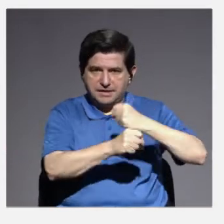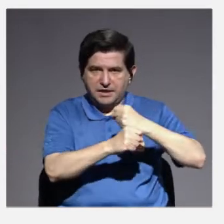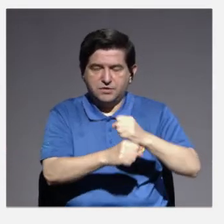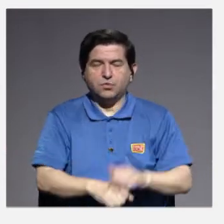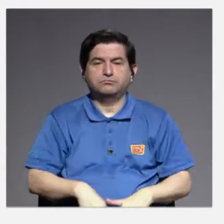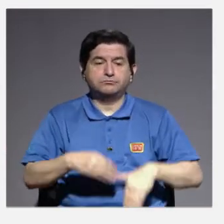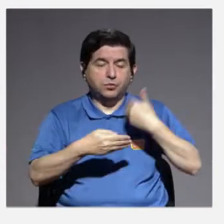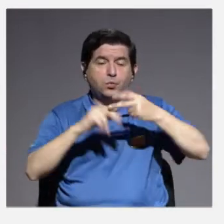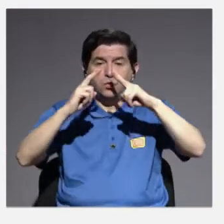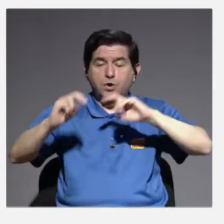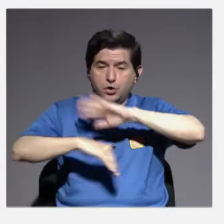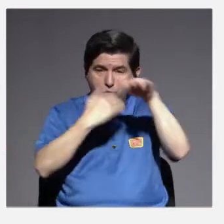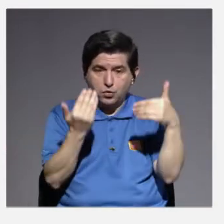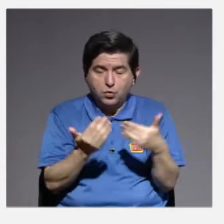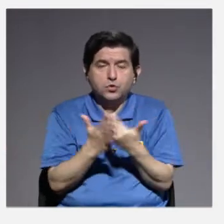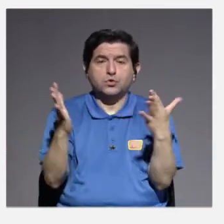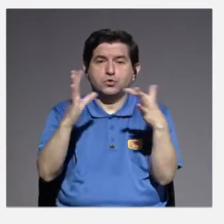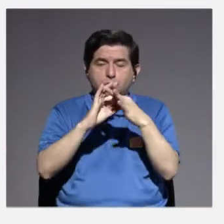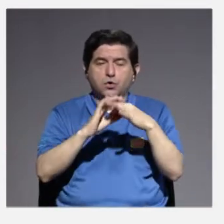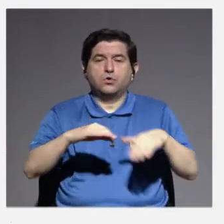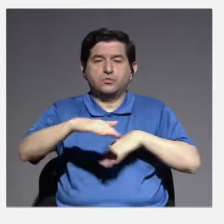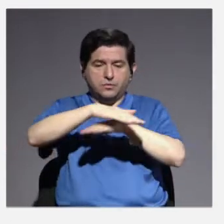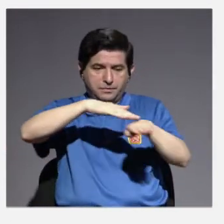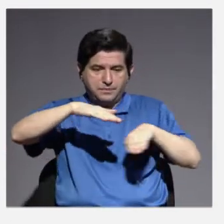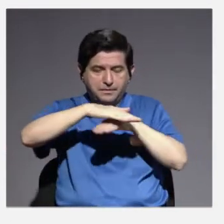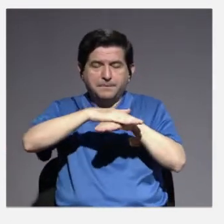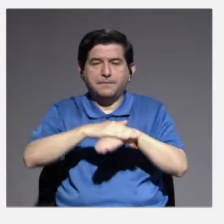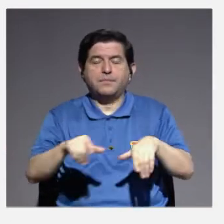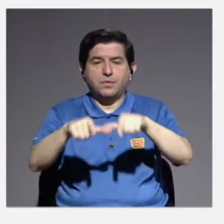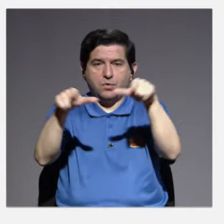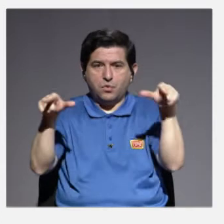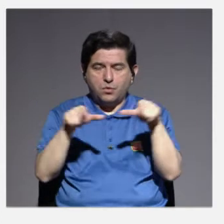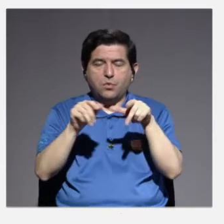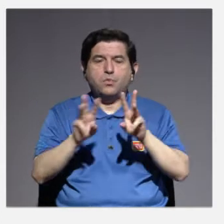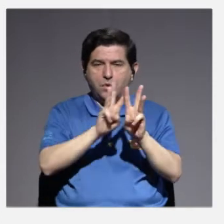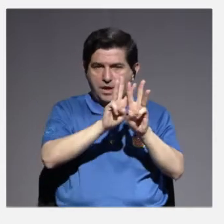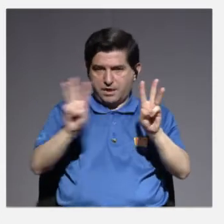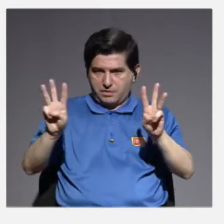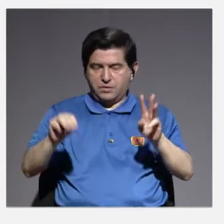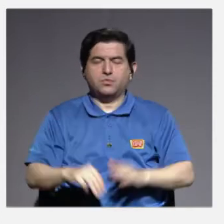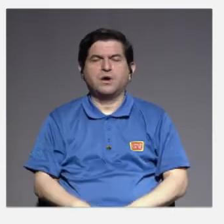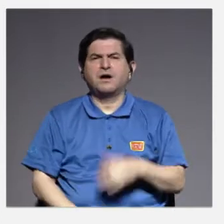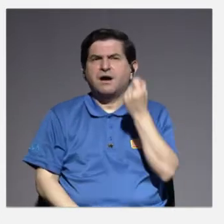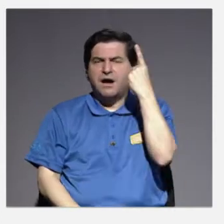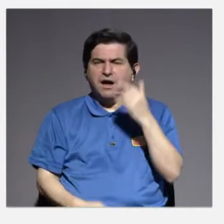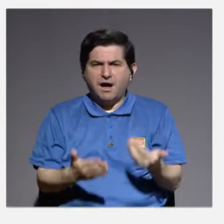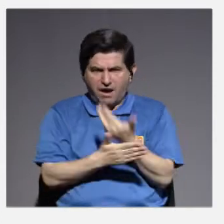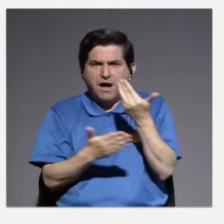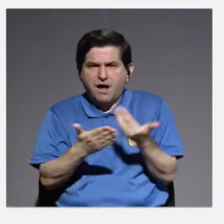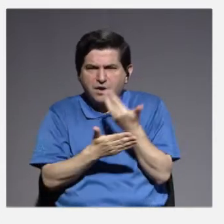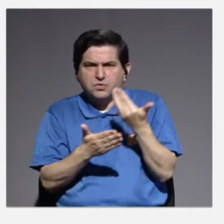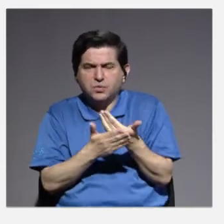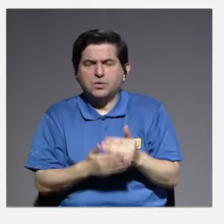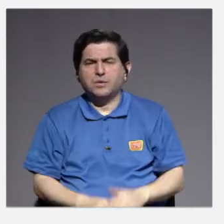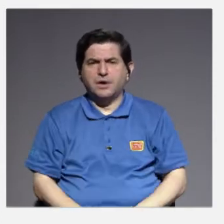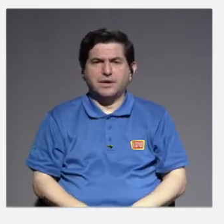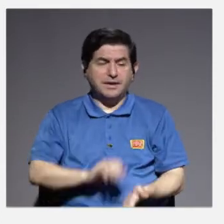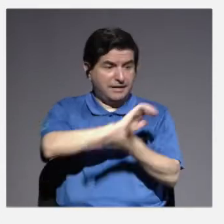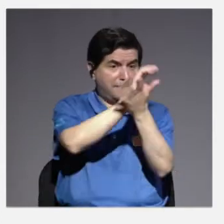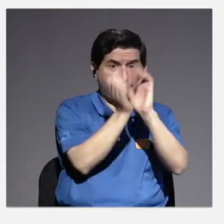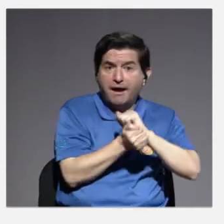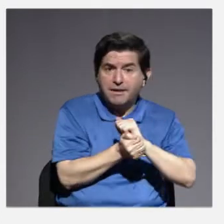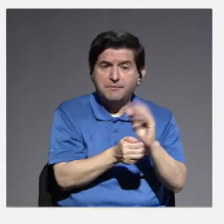se analizó todo lo que tiene que ver con las plataformas o las páginas web en sí para entender si hubo actualizaciones, renovaciones,